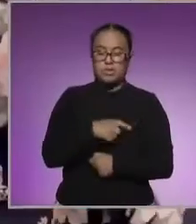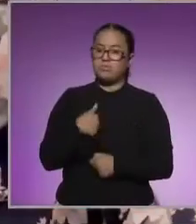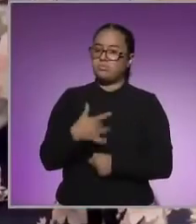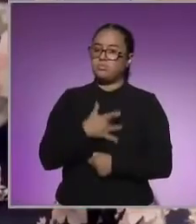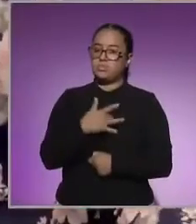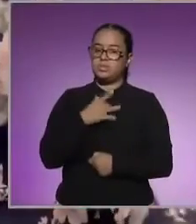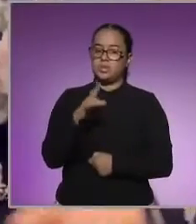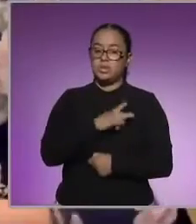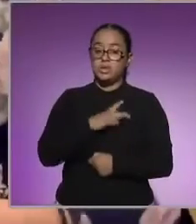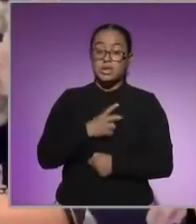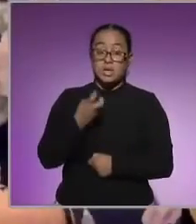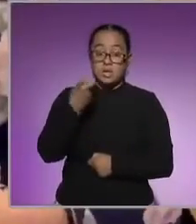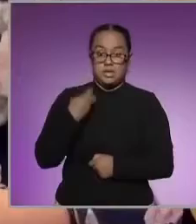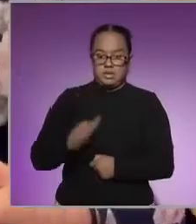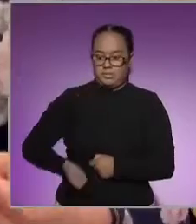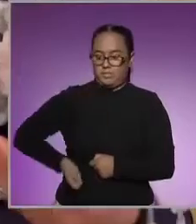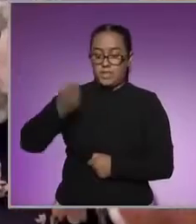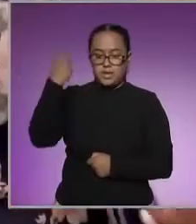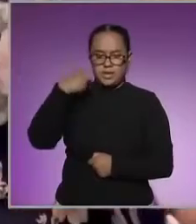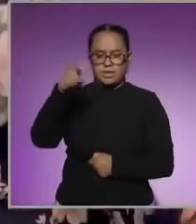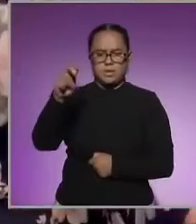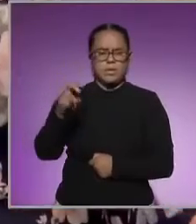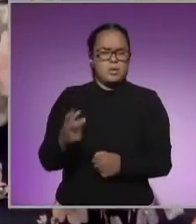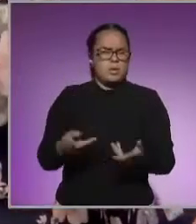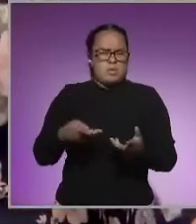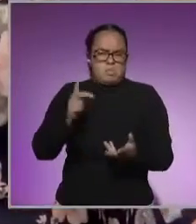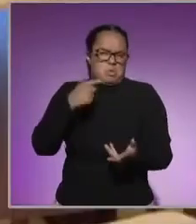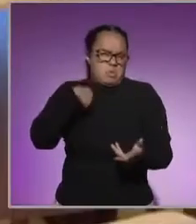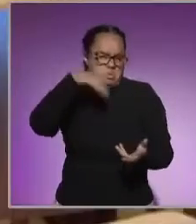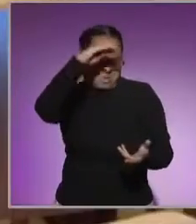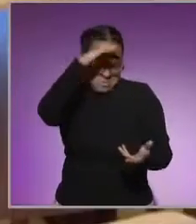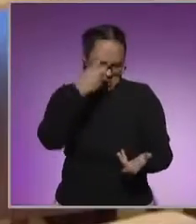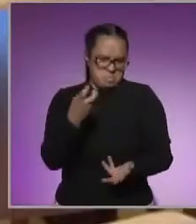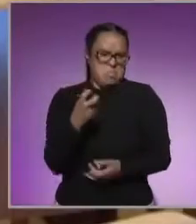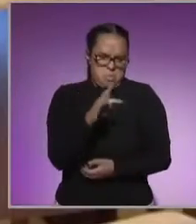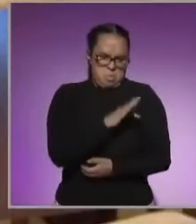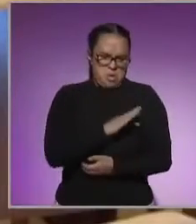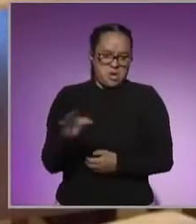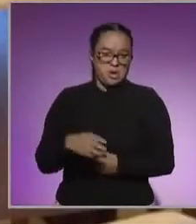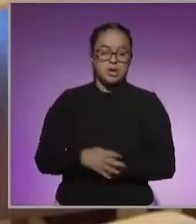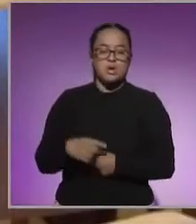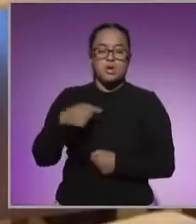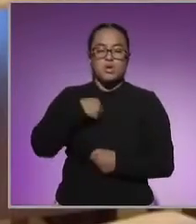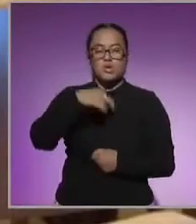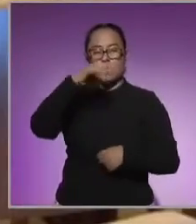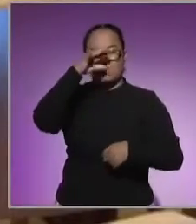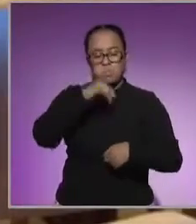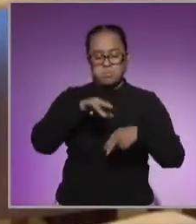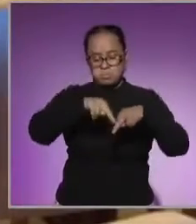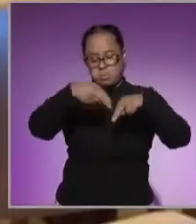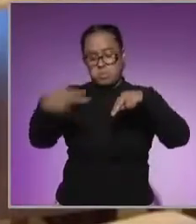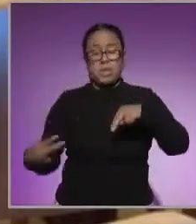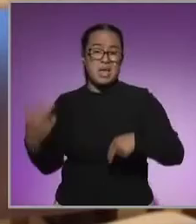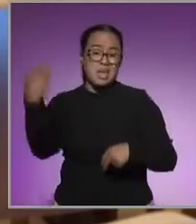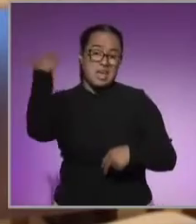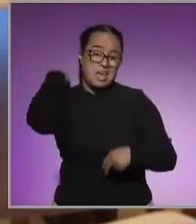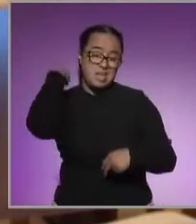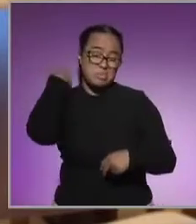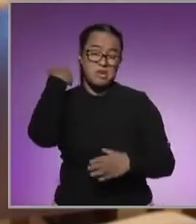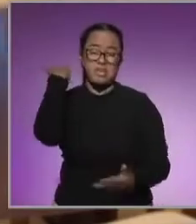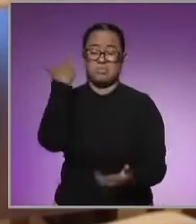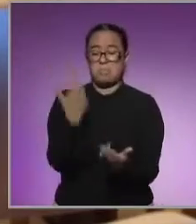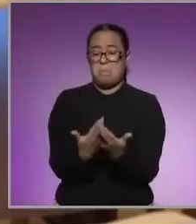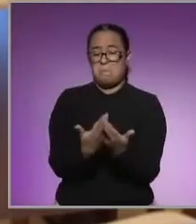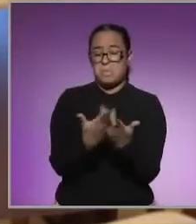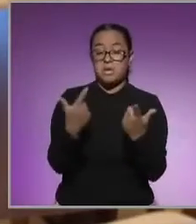es mi primer viaje pero digo para continuar me caí de un balcón y me rompa la espalda cuando